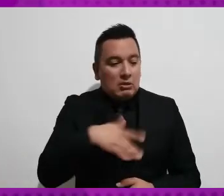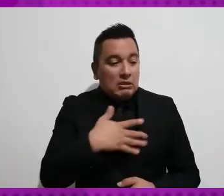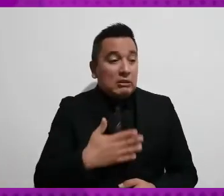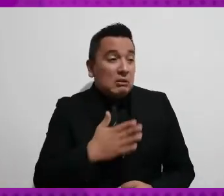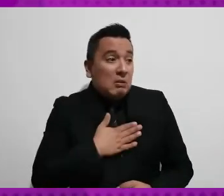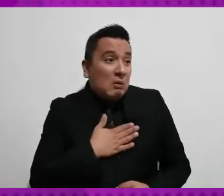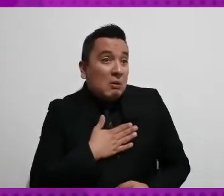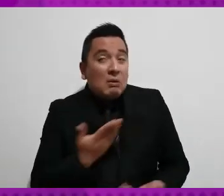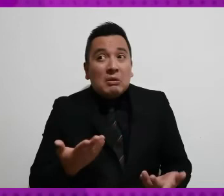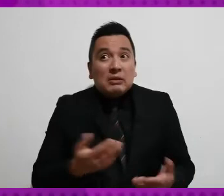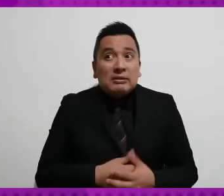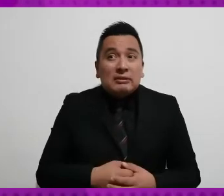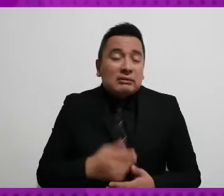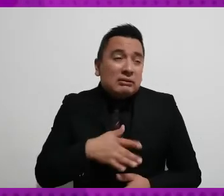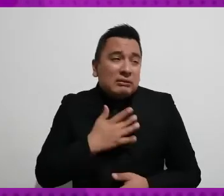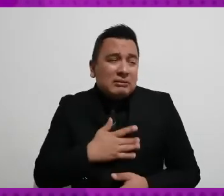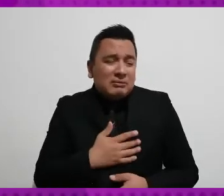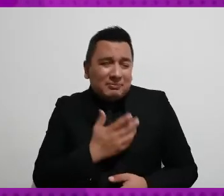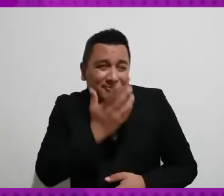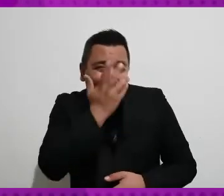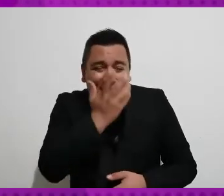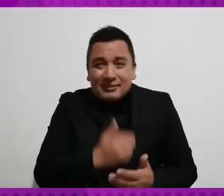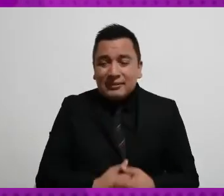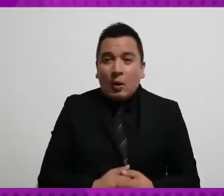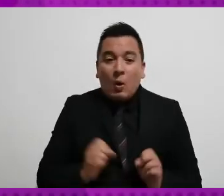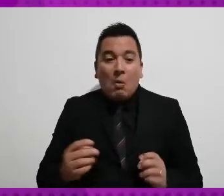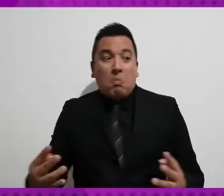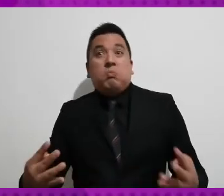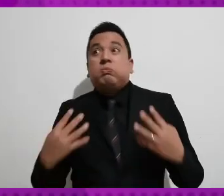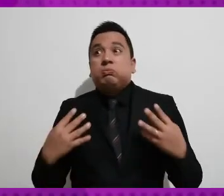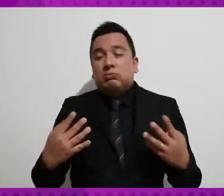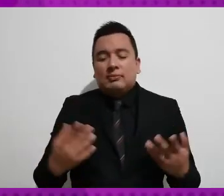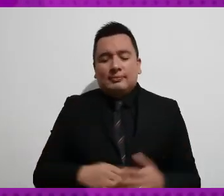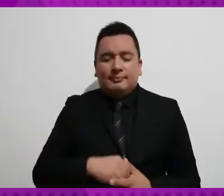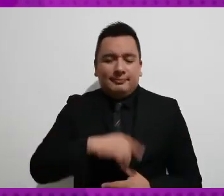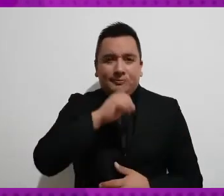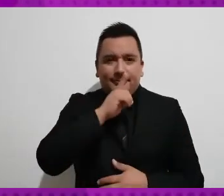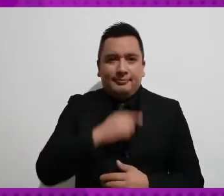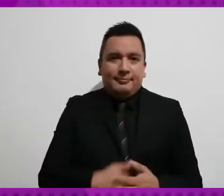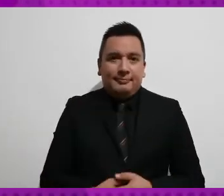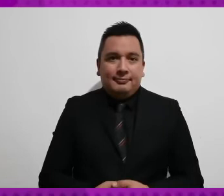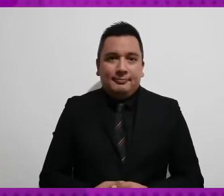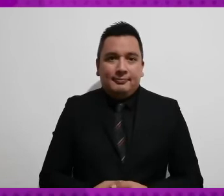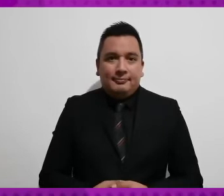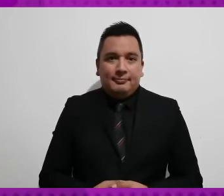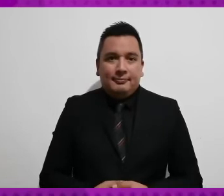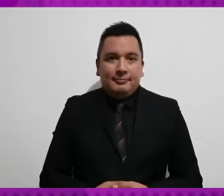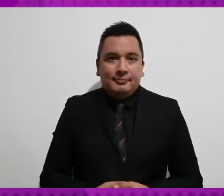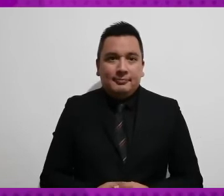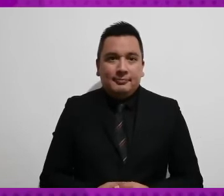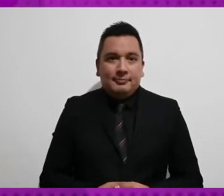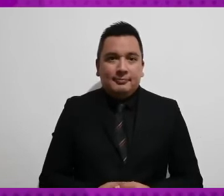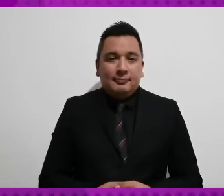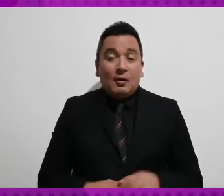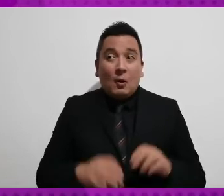siento intimidado o no me siento tampoco evidenciado ante las personas que están en la mesa directiva de casilla